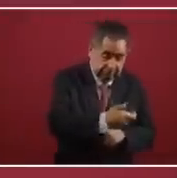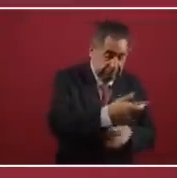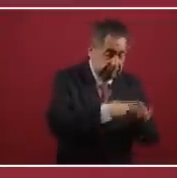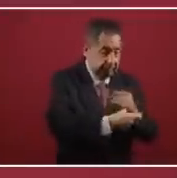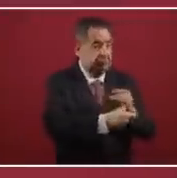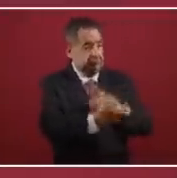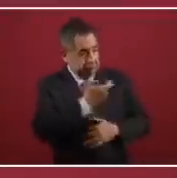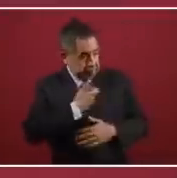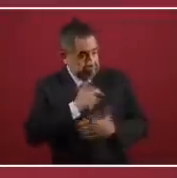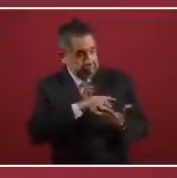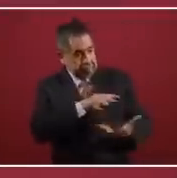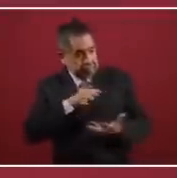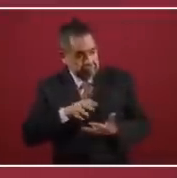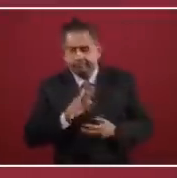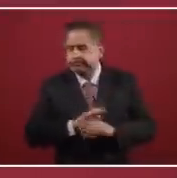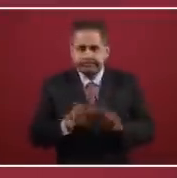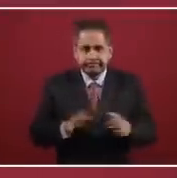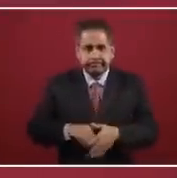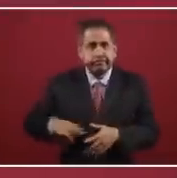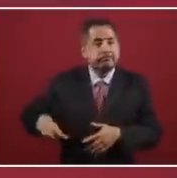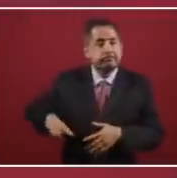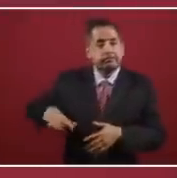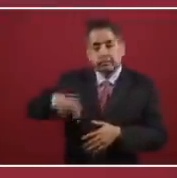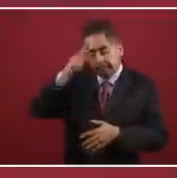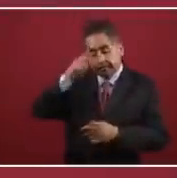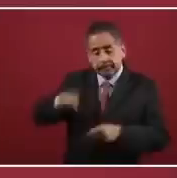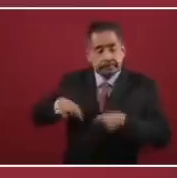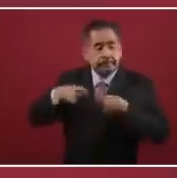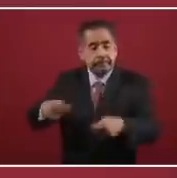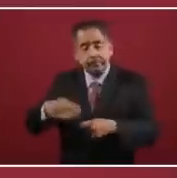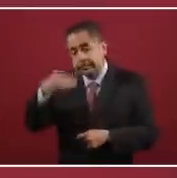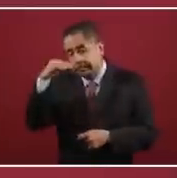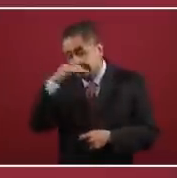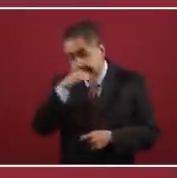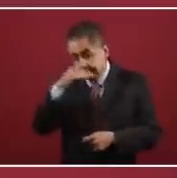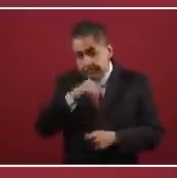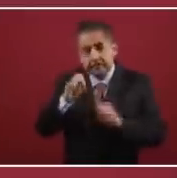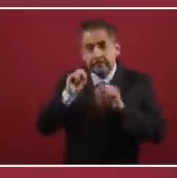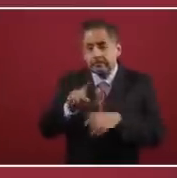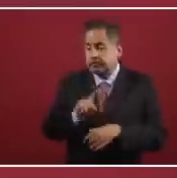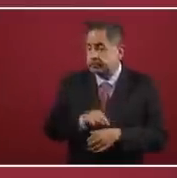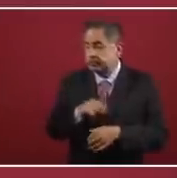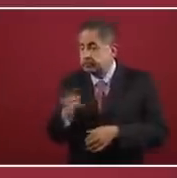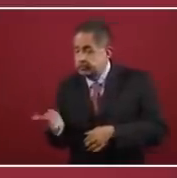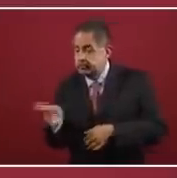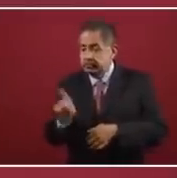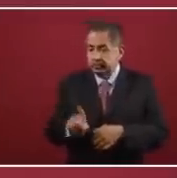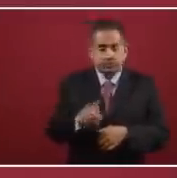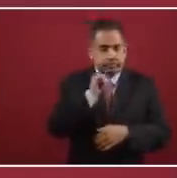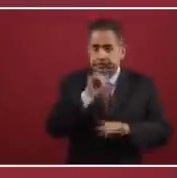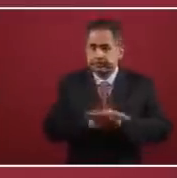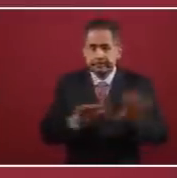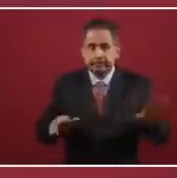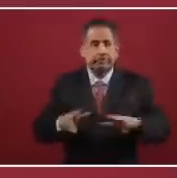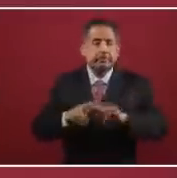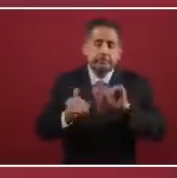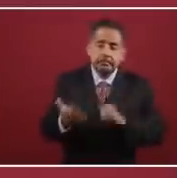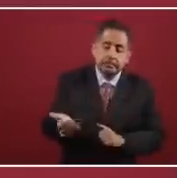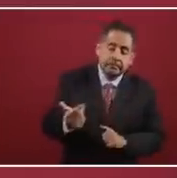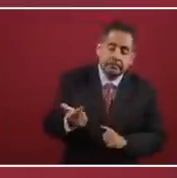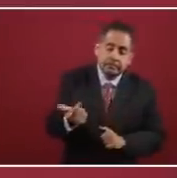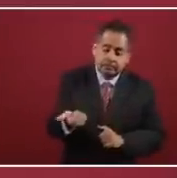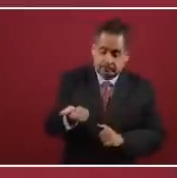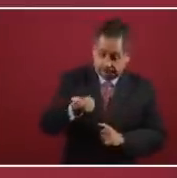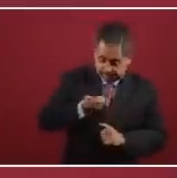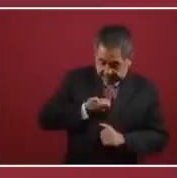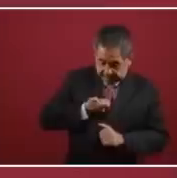gobierno de México son gratuitos, son sin intermediarios y nunca piden un recurso, un dinero